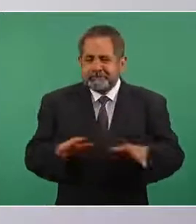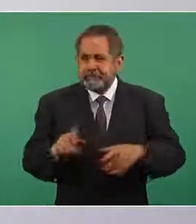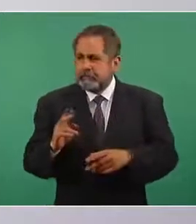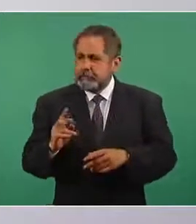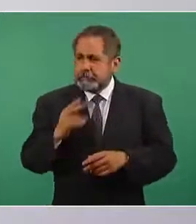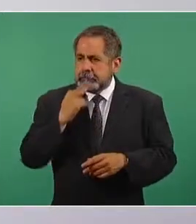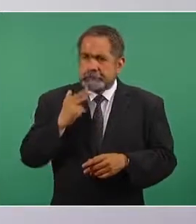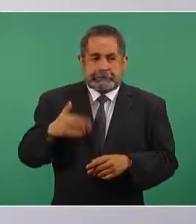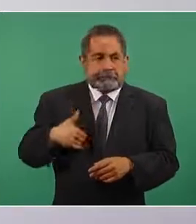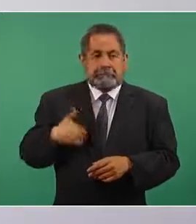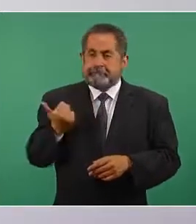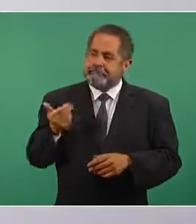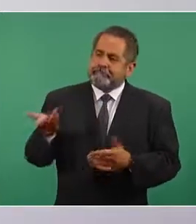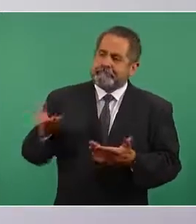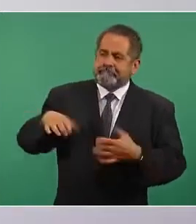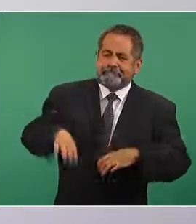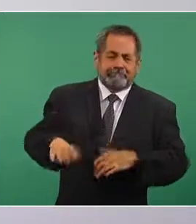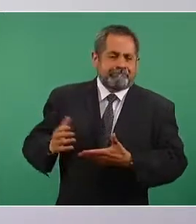saqueo,